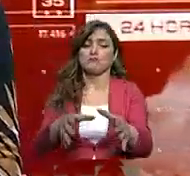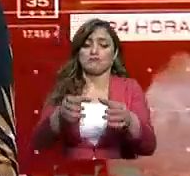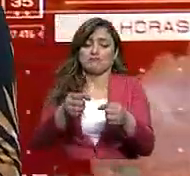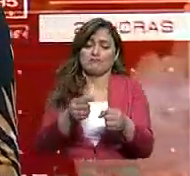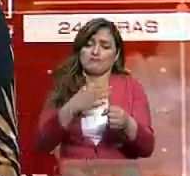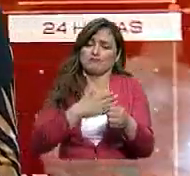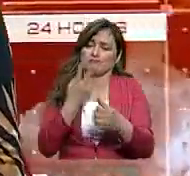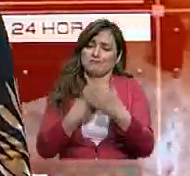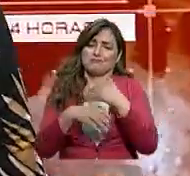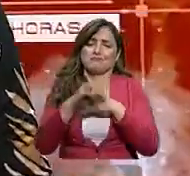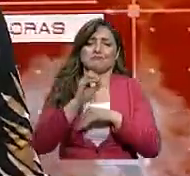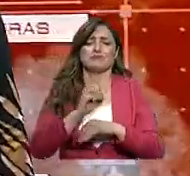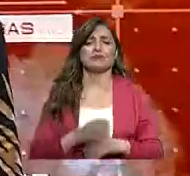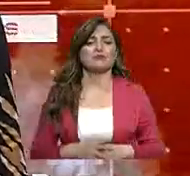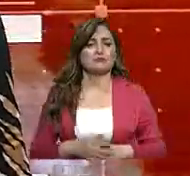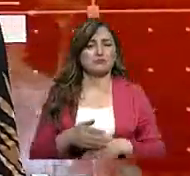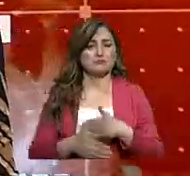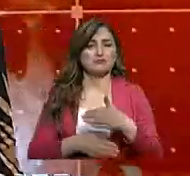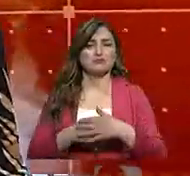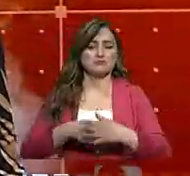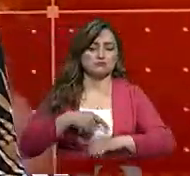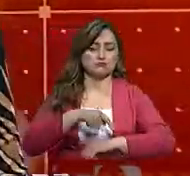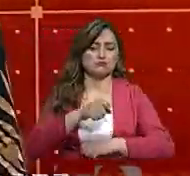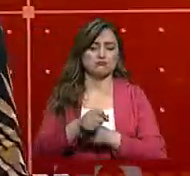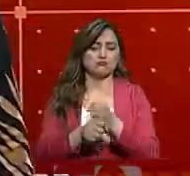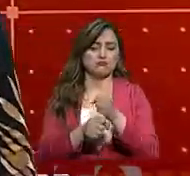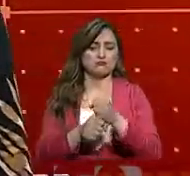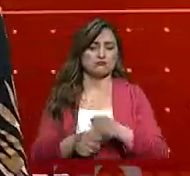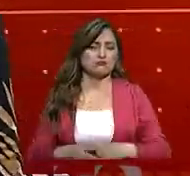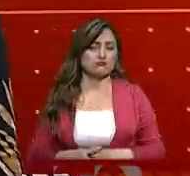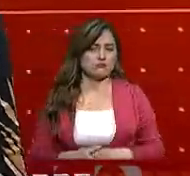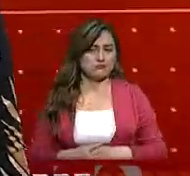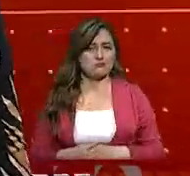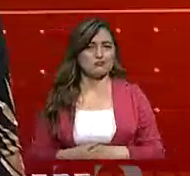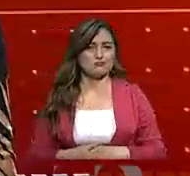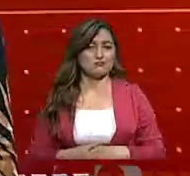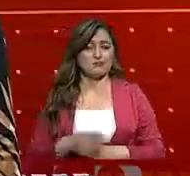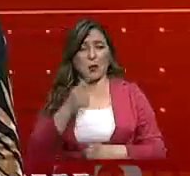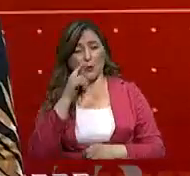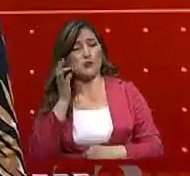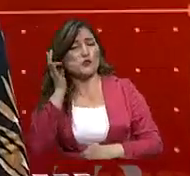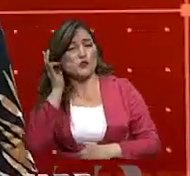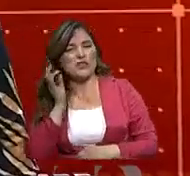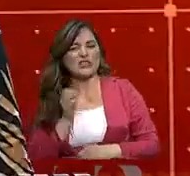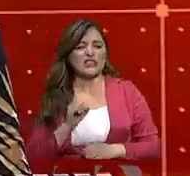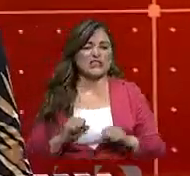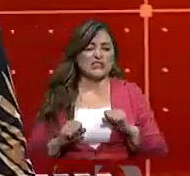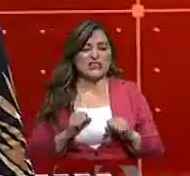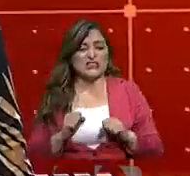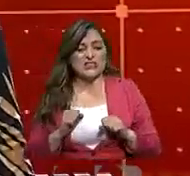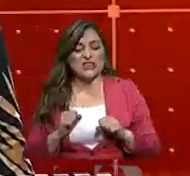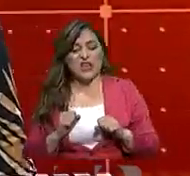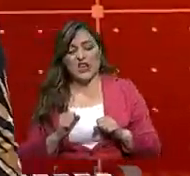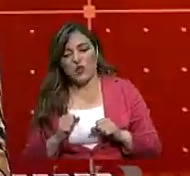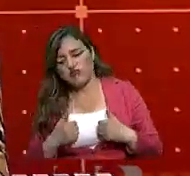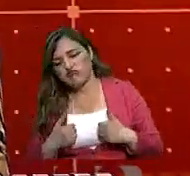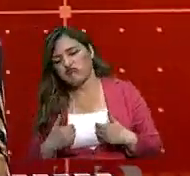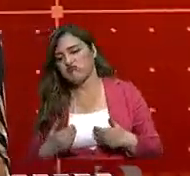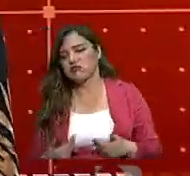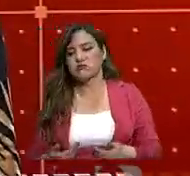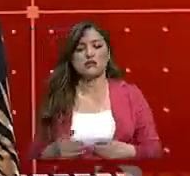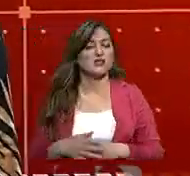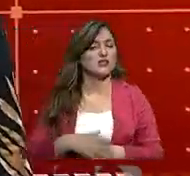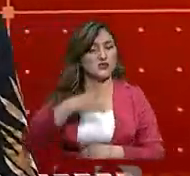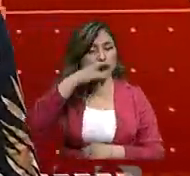embargo este es un procedimiento que toma años que desgasta a parejas o personas interesadas en adoptar y que